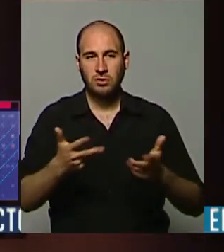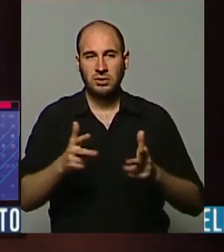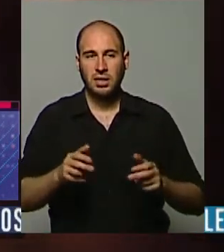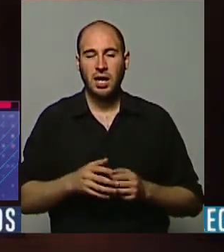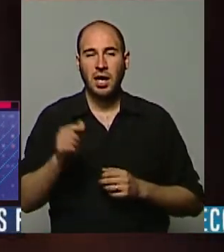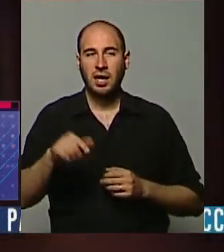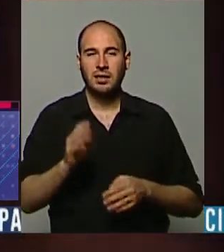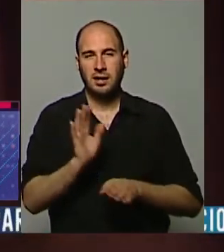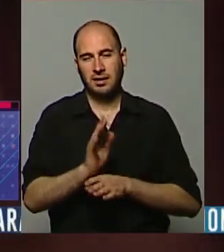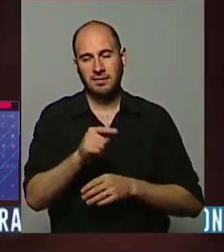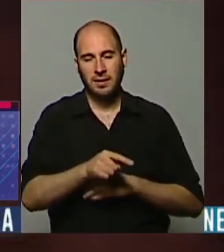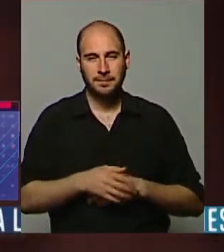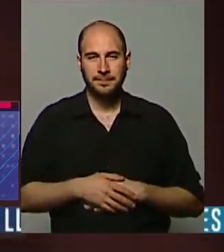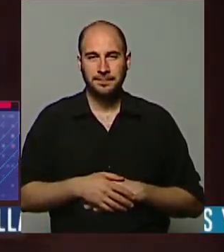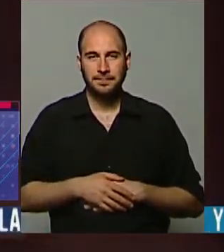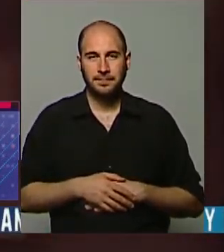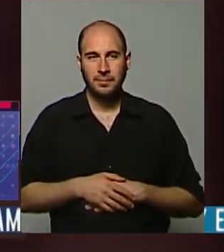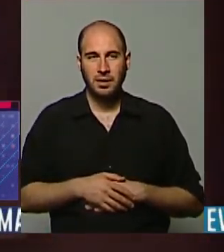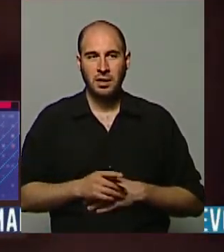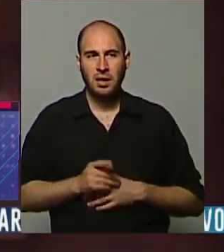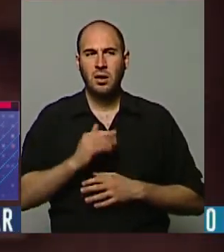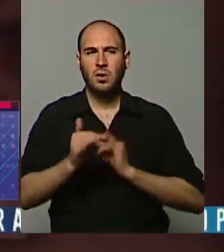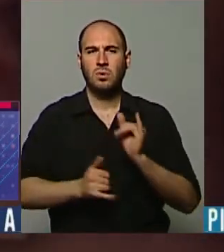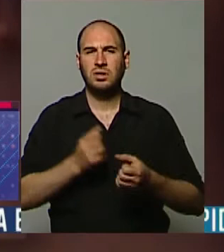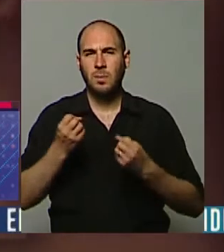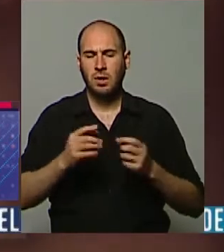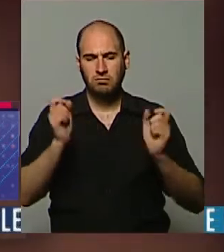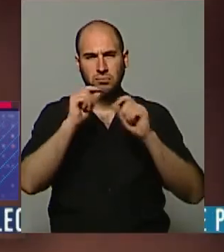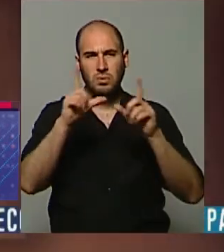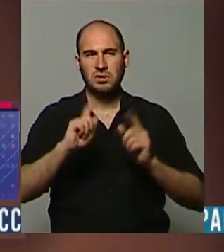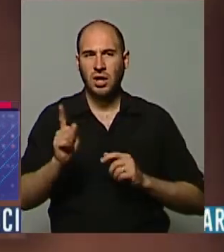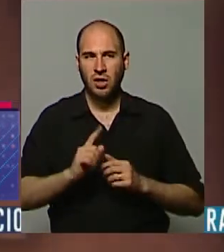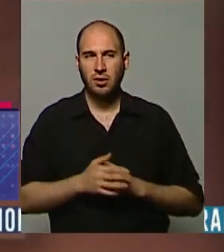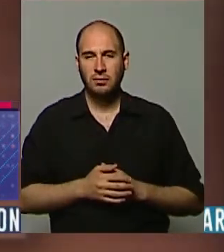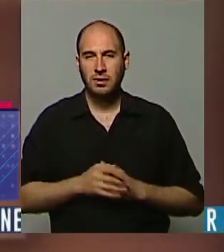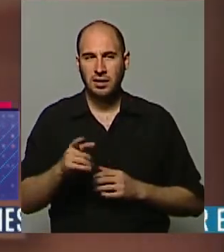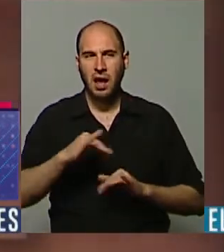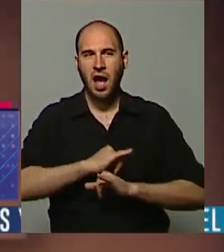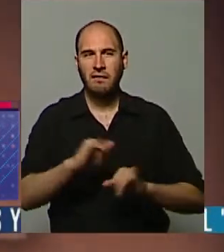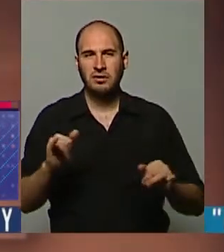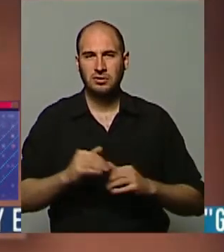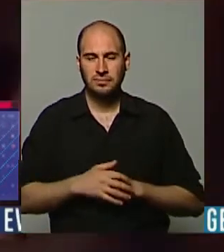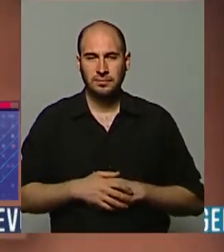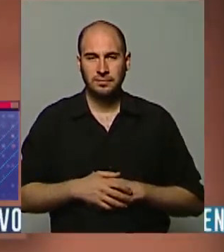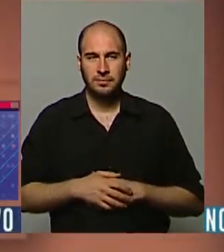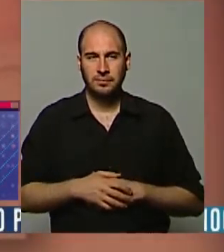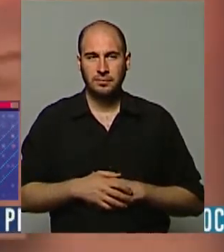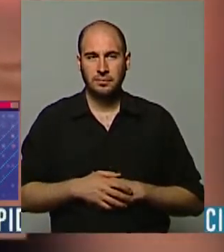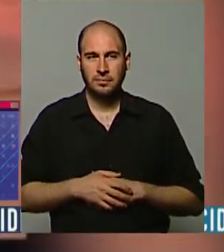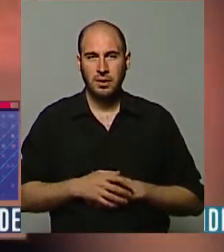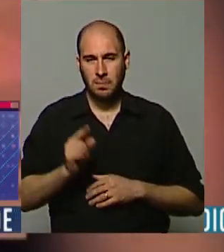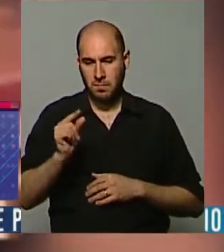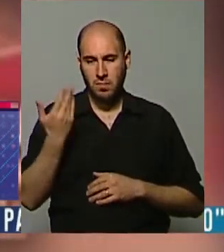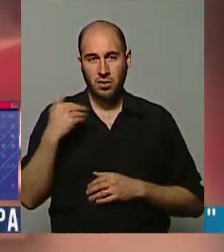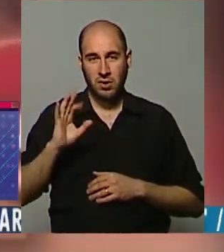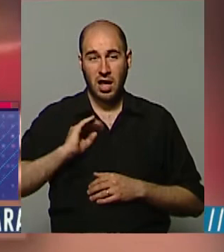que representa. ¿Por qué decía que no es tan sorpresivo este anuncio? Bueno, hace muy